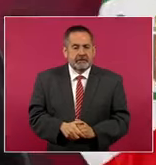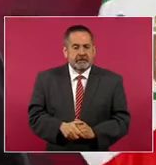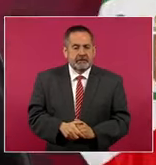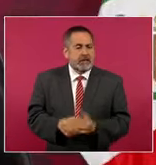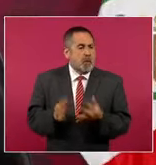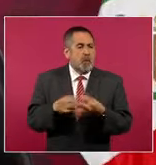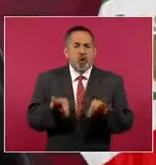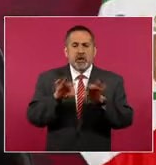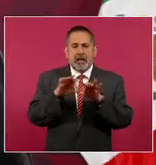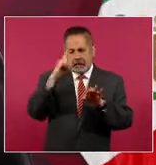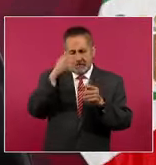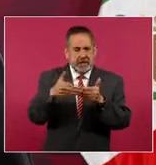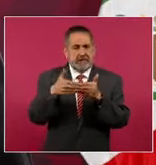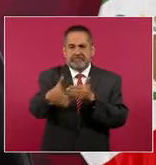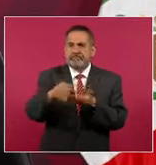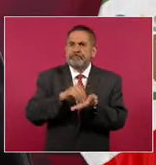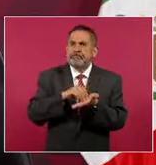trascendentes.